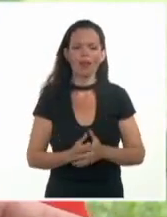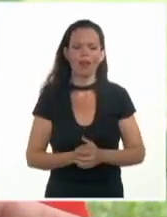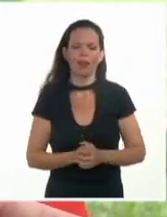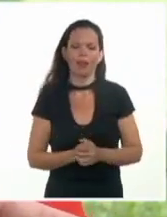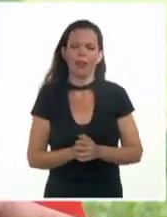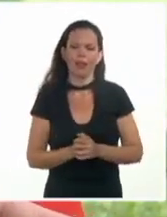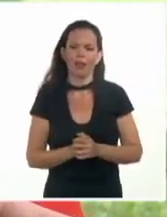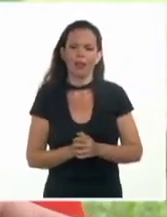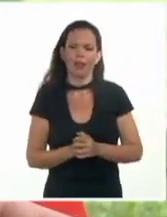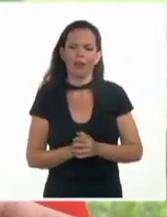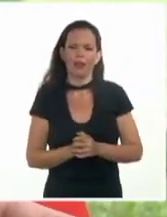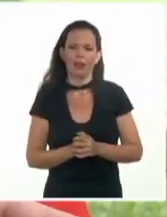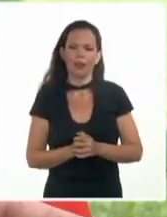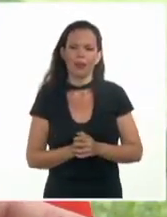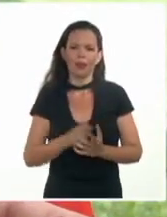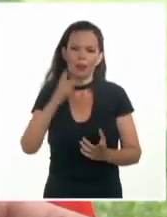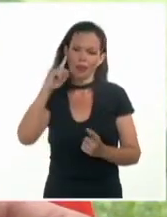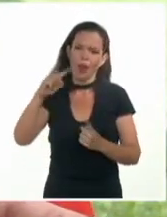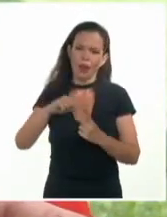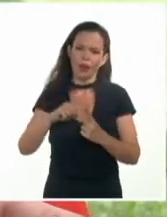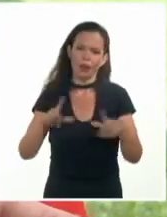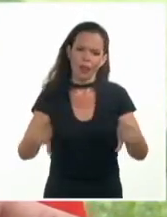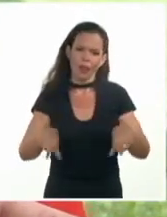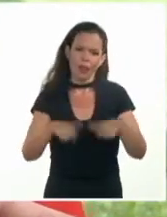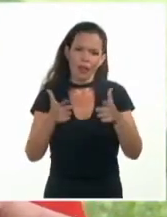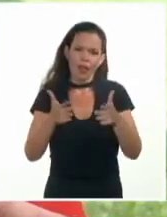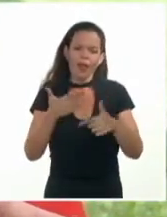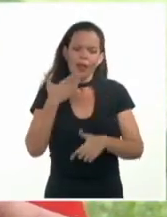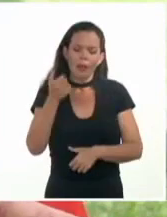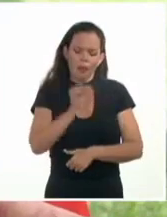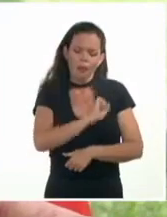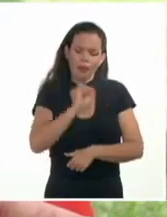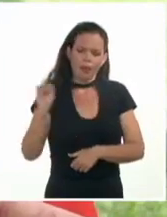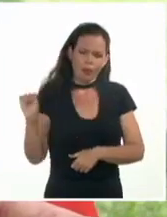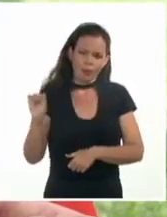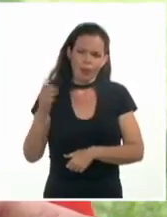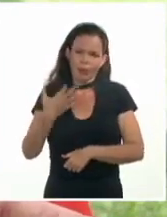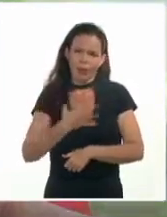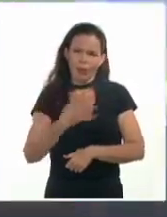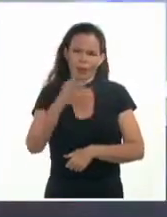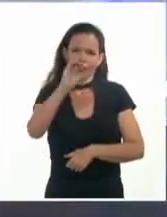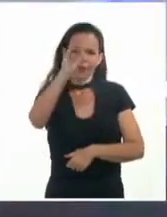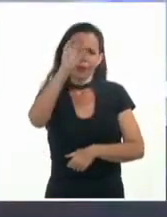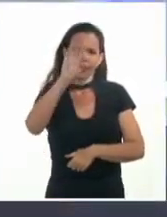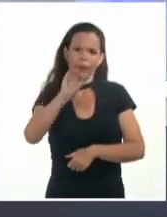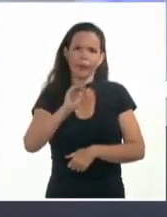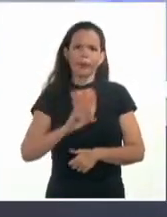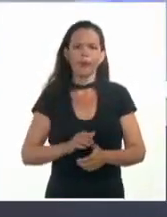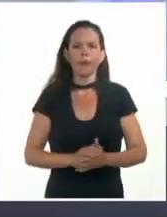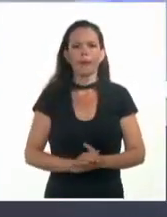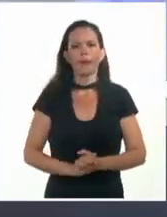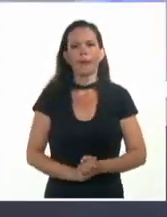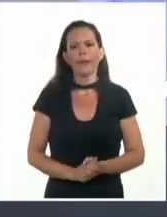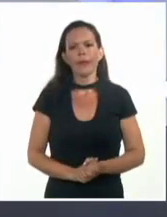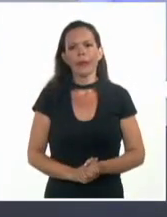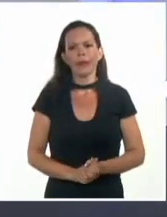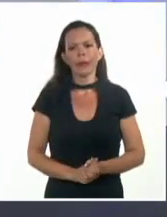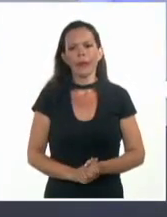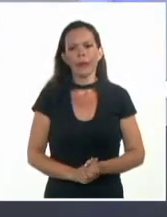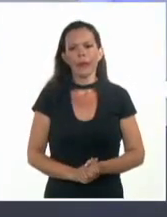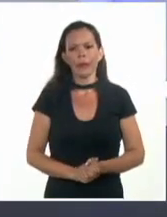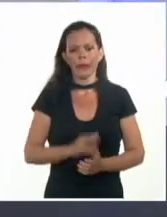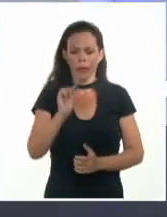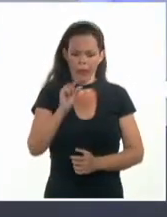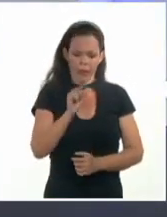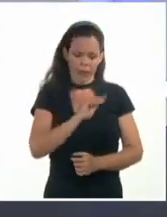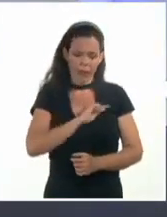al final tuvimos un buen logro, que fue la medalla de oro por equipo. Hace unos minutos, como les